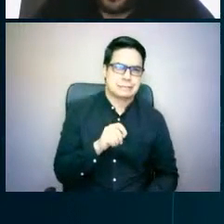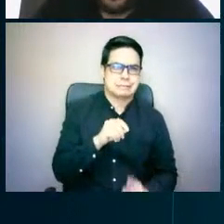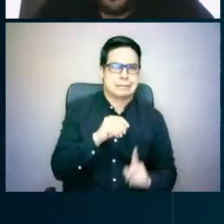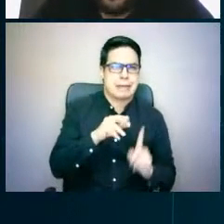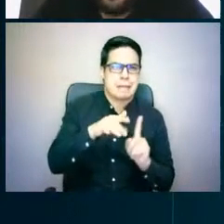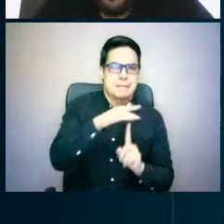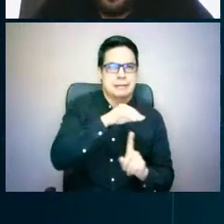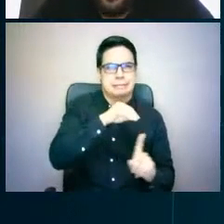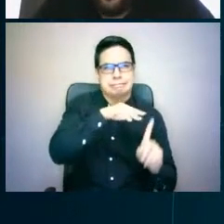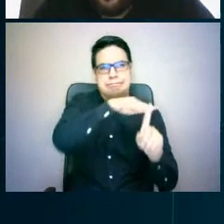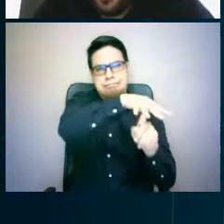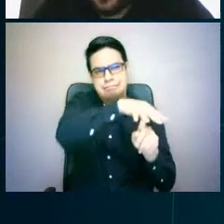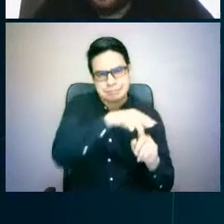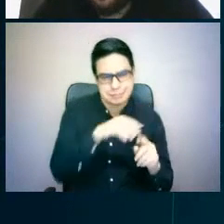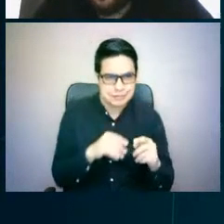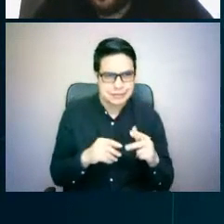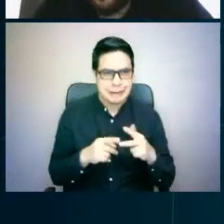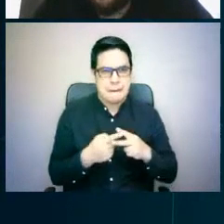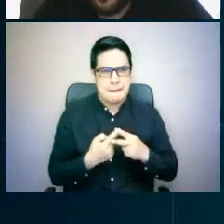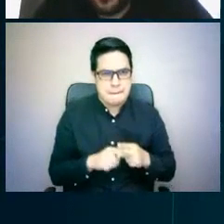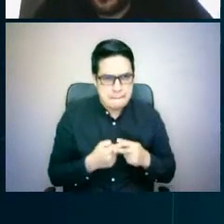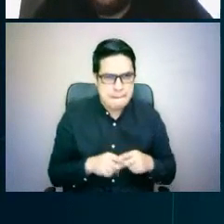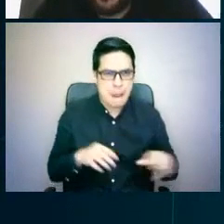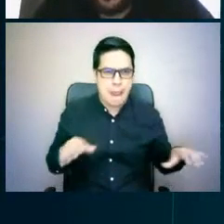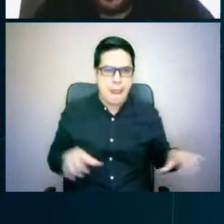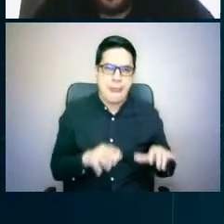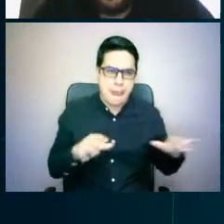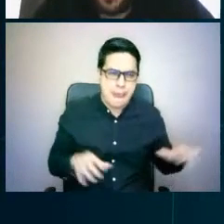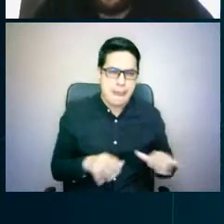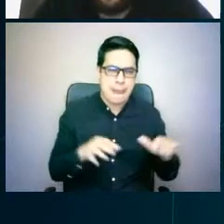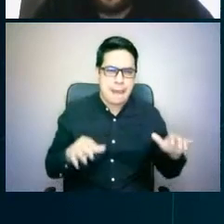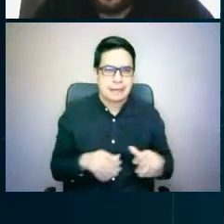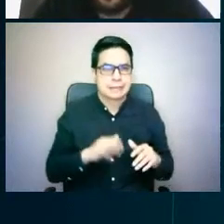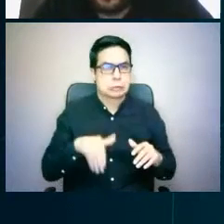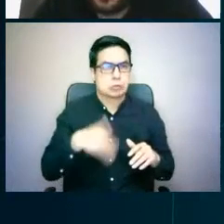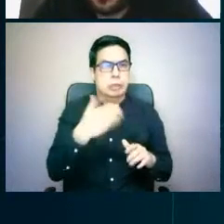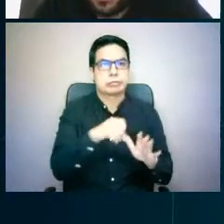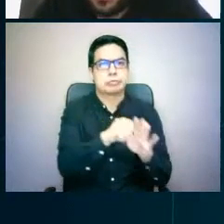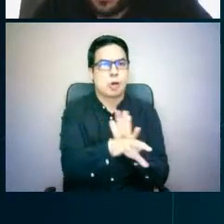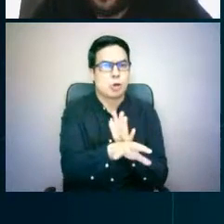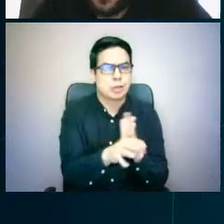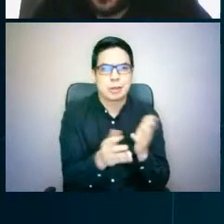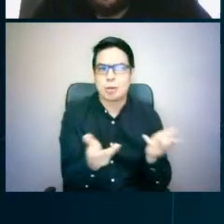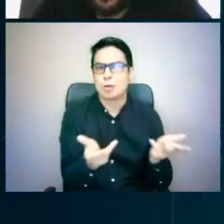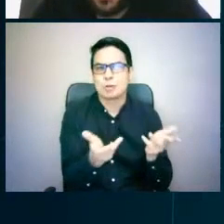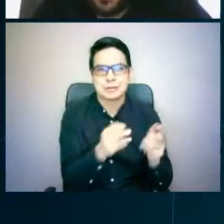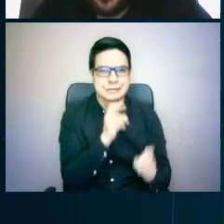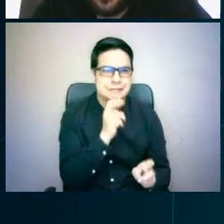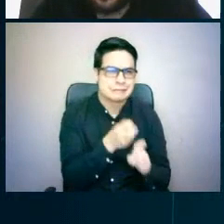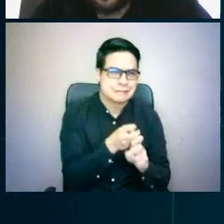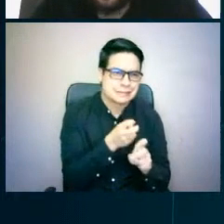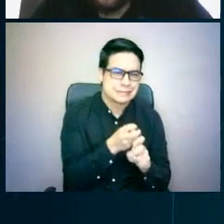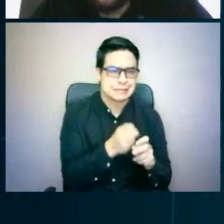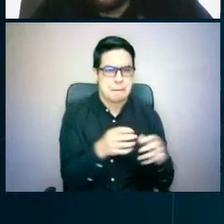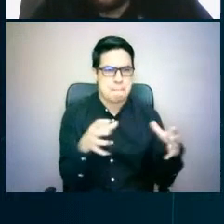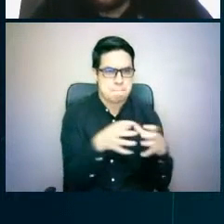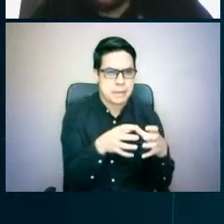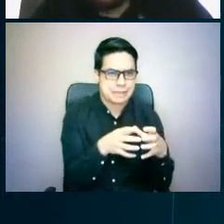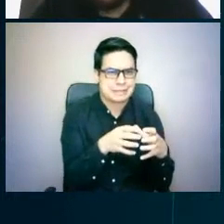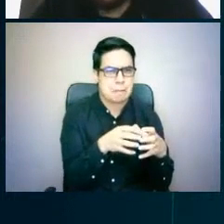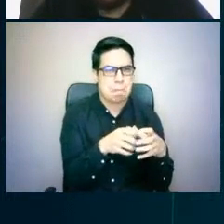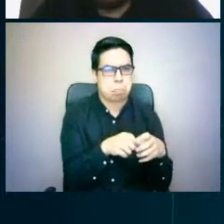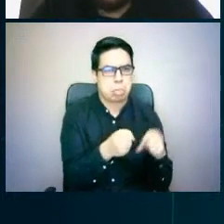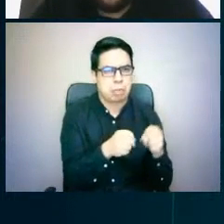tanto operativas con la disposición final y el mantenimiento de estas selladuras y empaquetaduras,